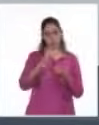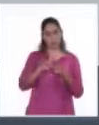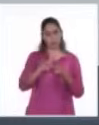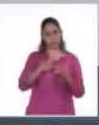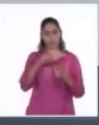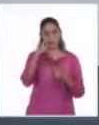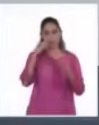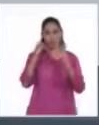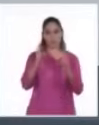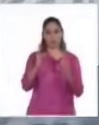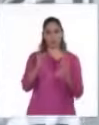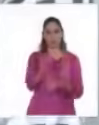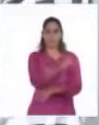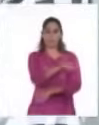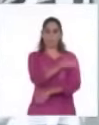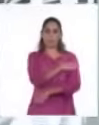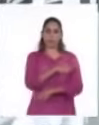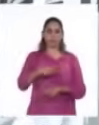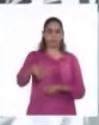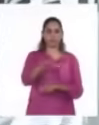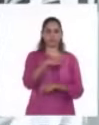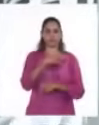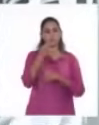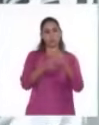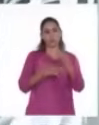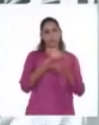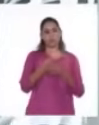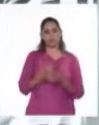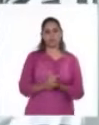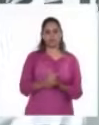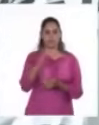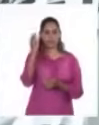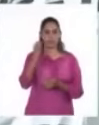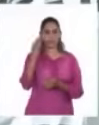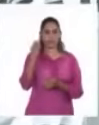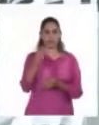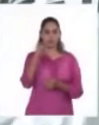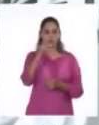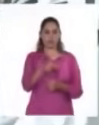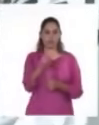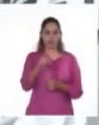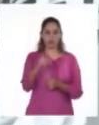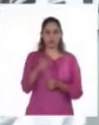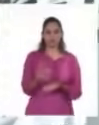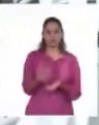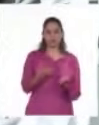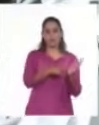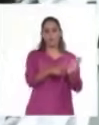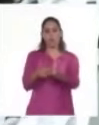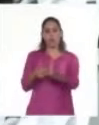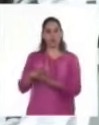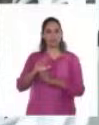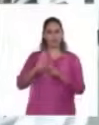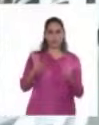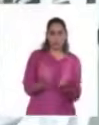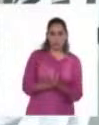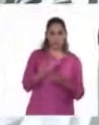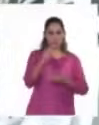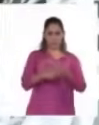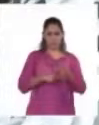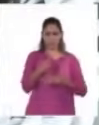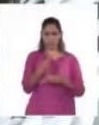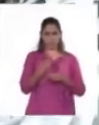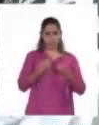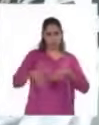del pueblo es un material que pone también de manifiesto todo lo que se está gestando del